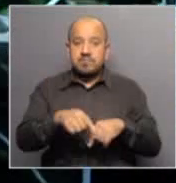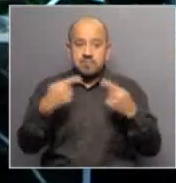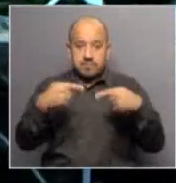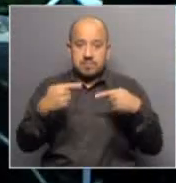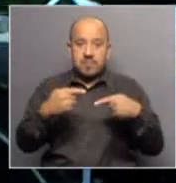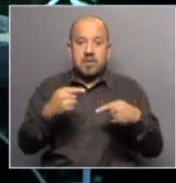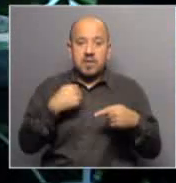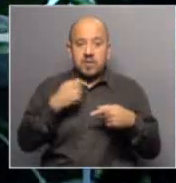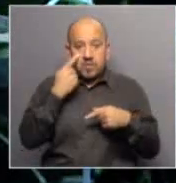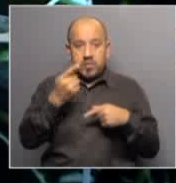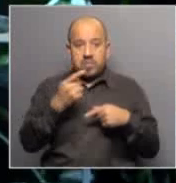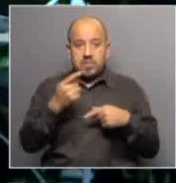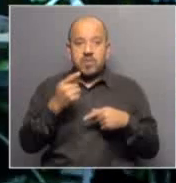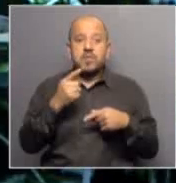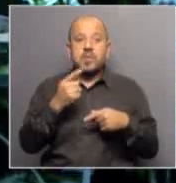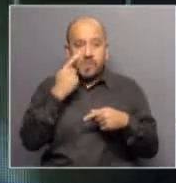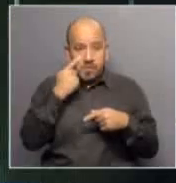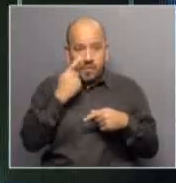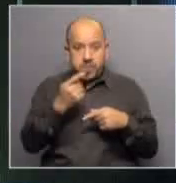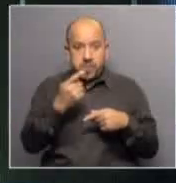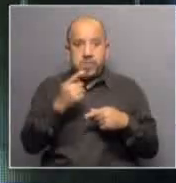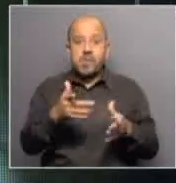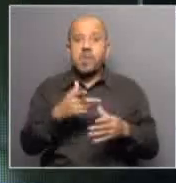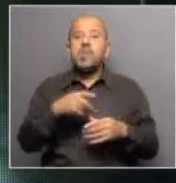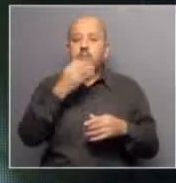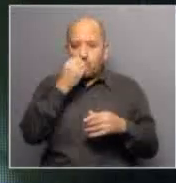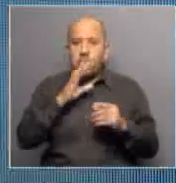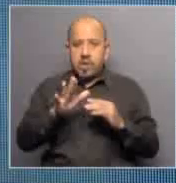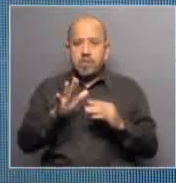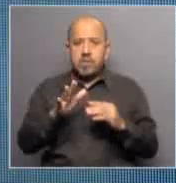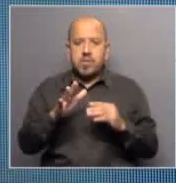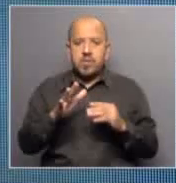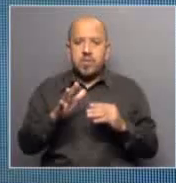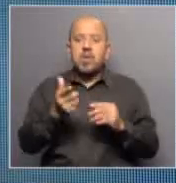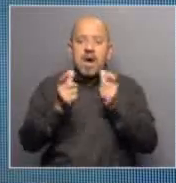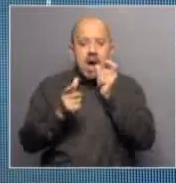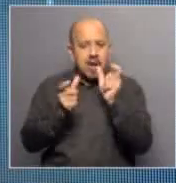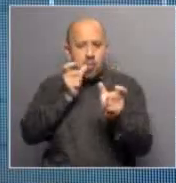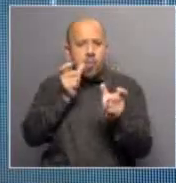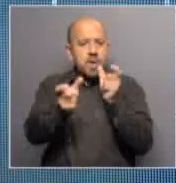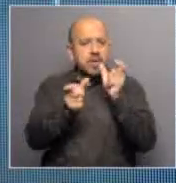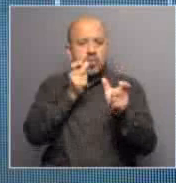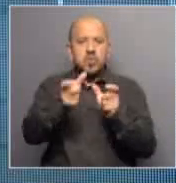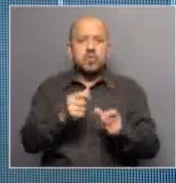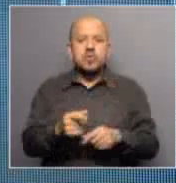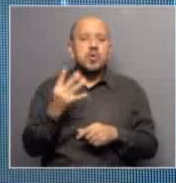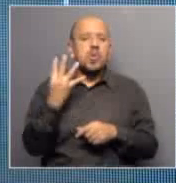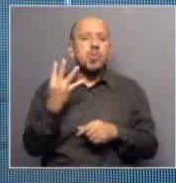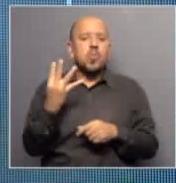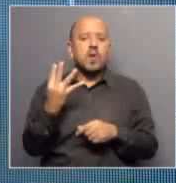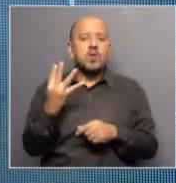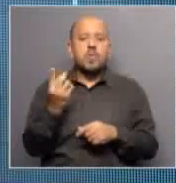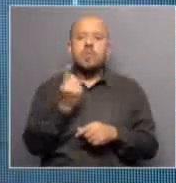estando de embajador en Washington, lo seguí el debate, fue muy bueno porque se dieron argumentos, y hubo cuatro